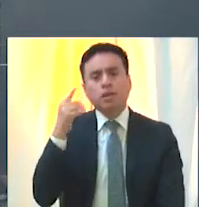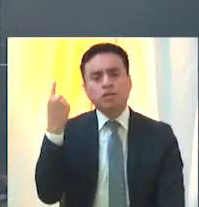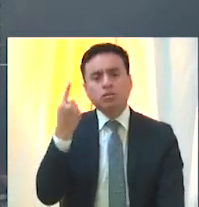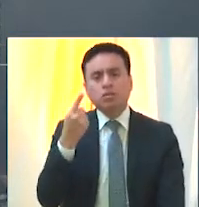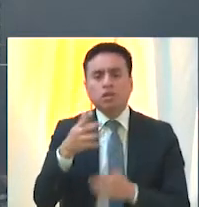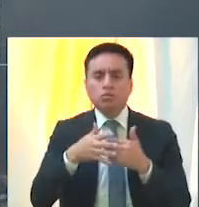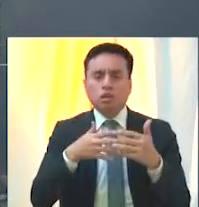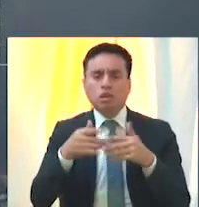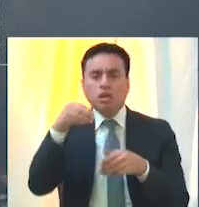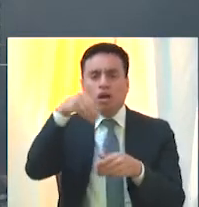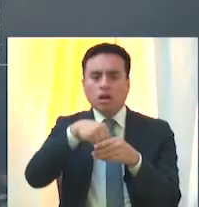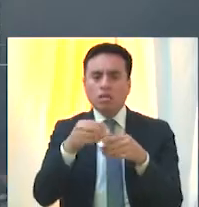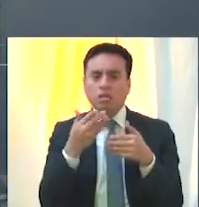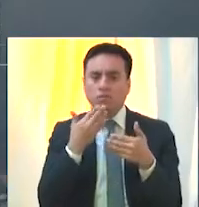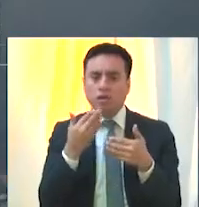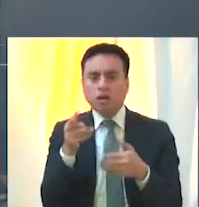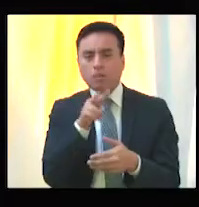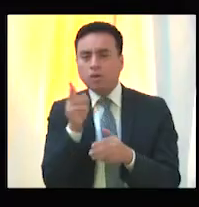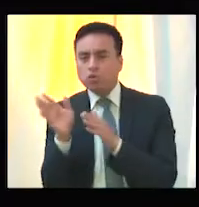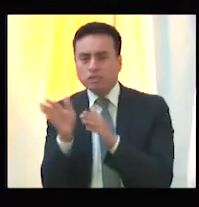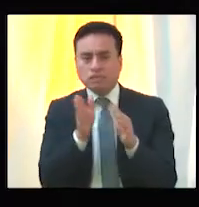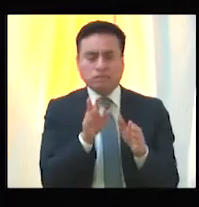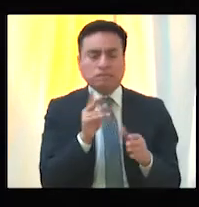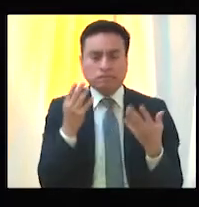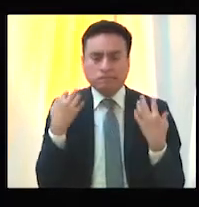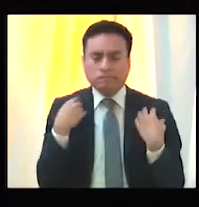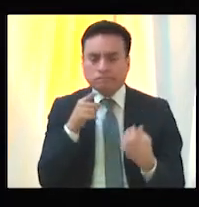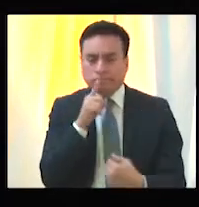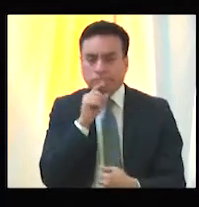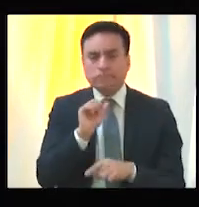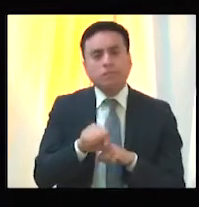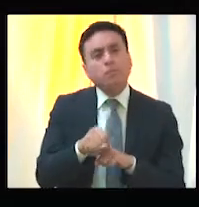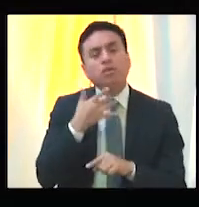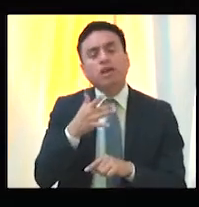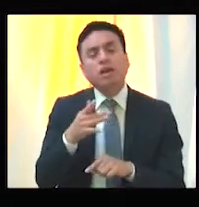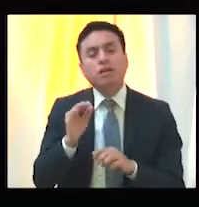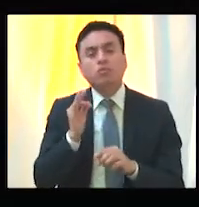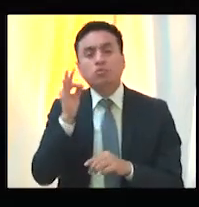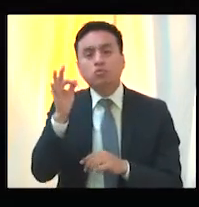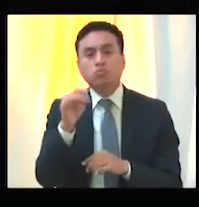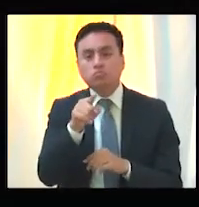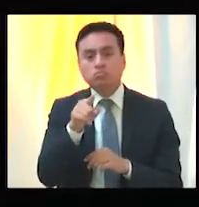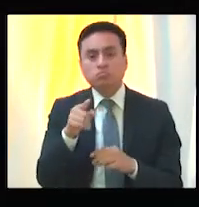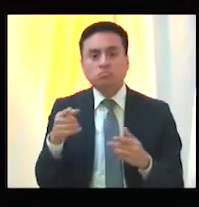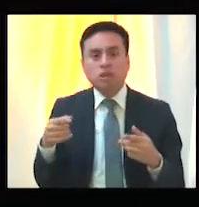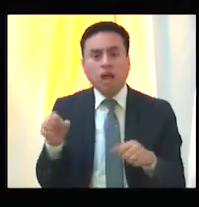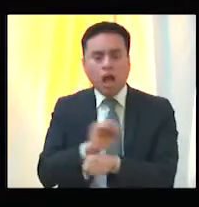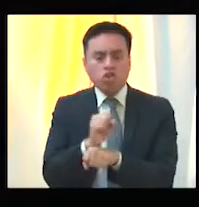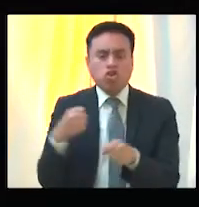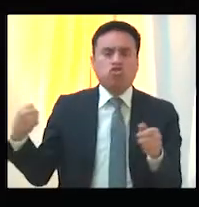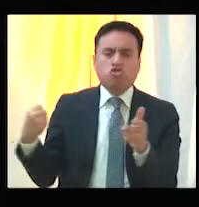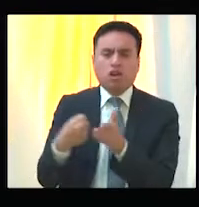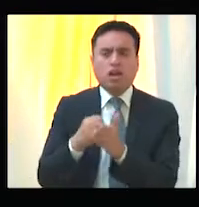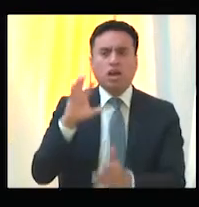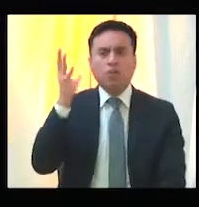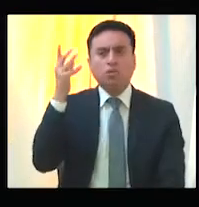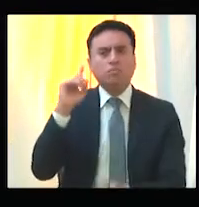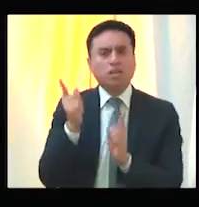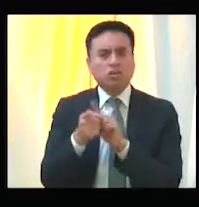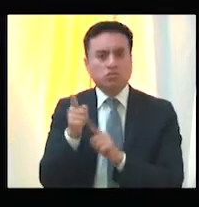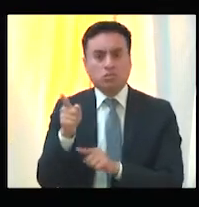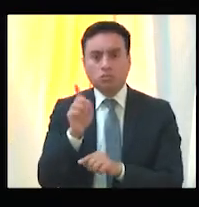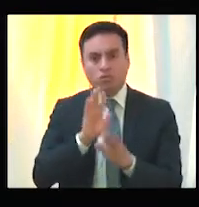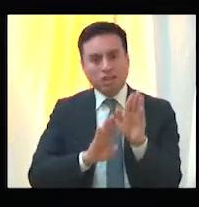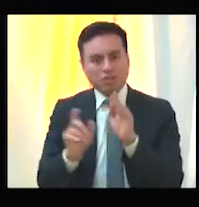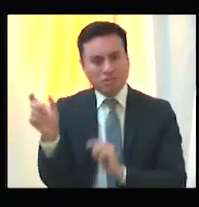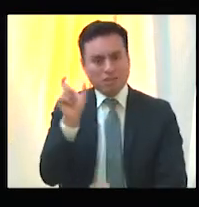natural y tenemos que estar preparados para ambas cosas. Así que cuando alguien, si alguna vez lo chocan en el auto y le dicen fue cambio climático, hay que tener